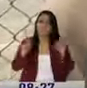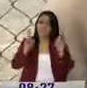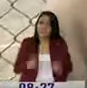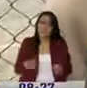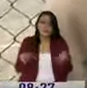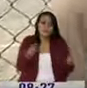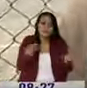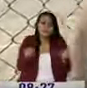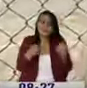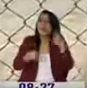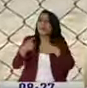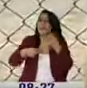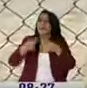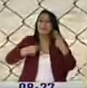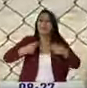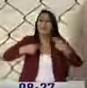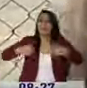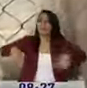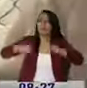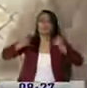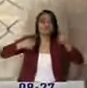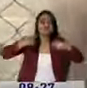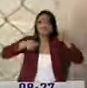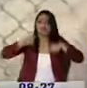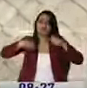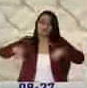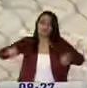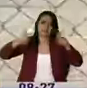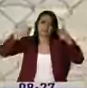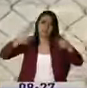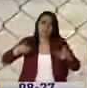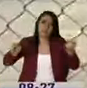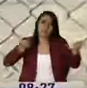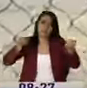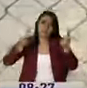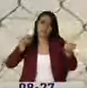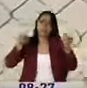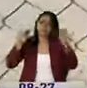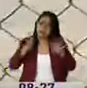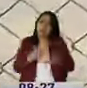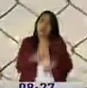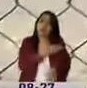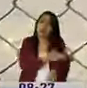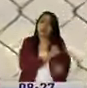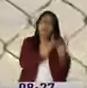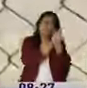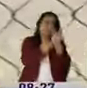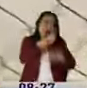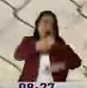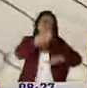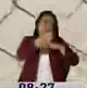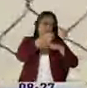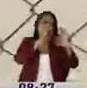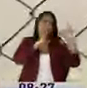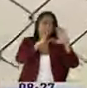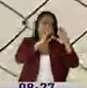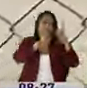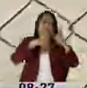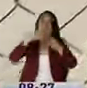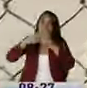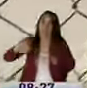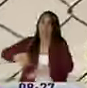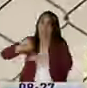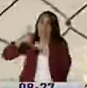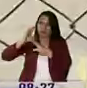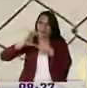operativo con los vendedores de aquí de la 9 de agosto. Eso ya hemos venido conversando con muchas autoridades sobre este tema de las ferias,